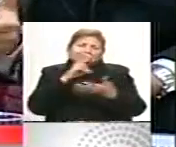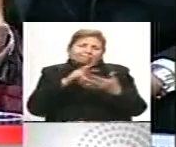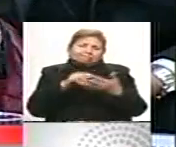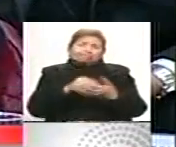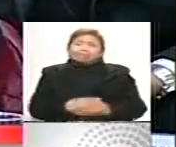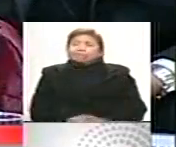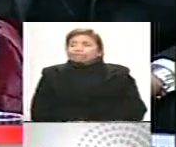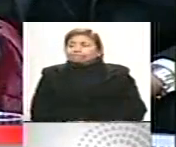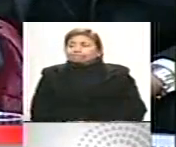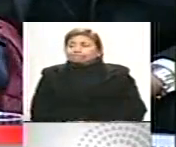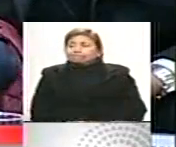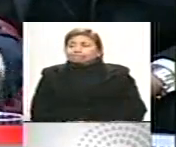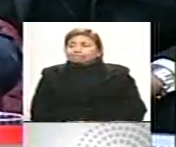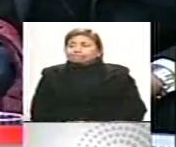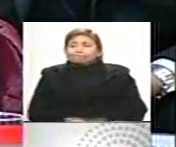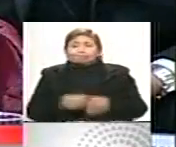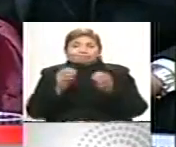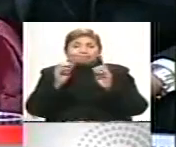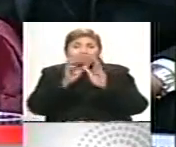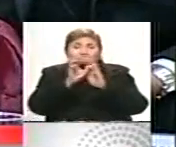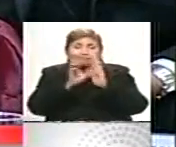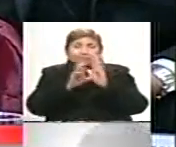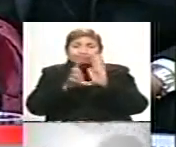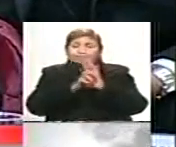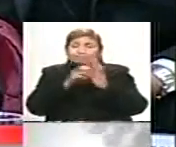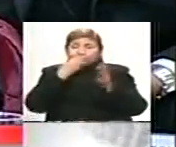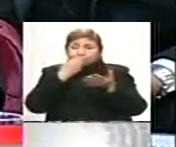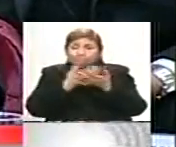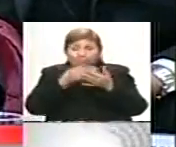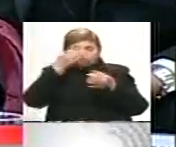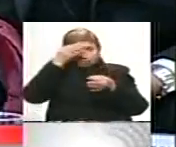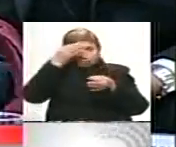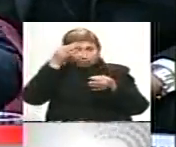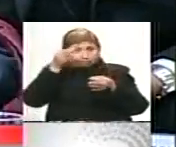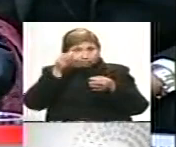leído con una retina constitucional y de buena fe,